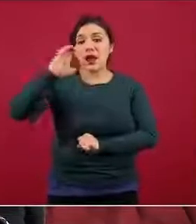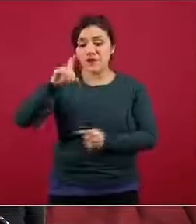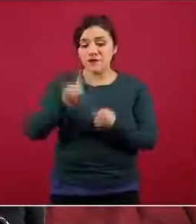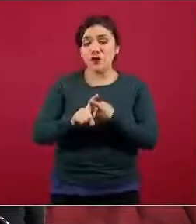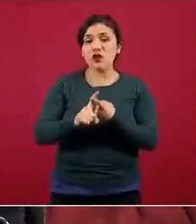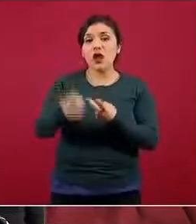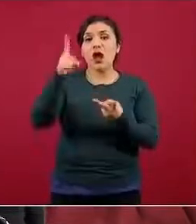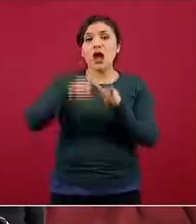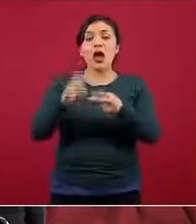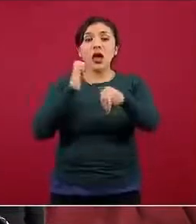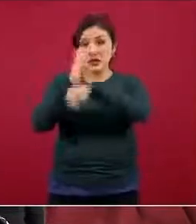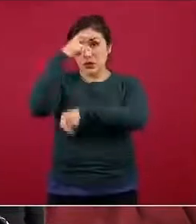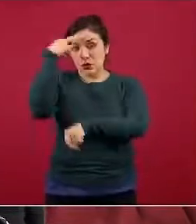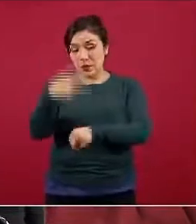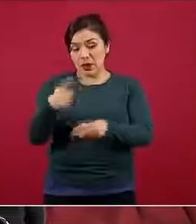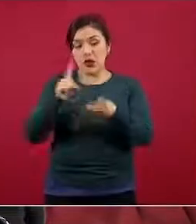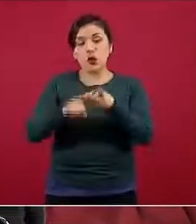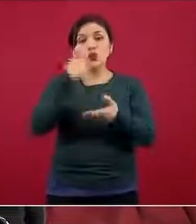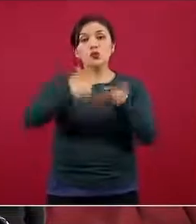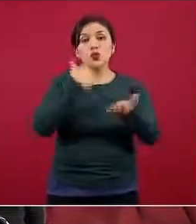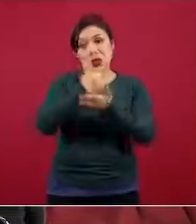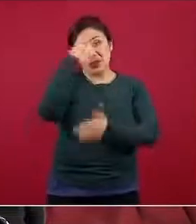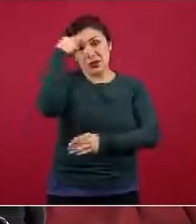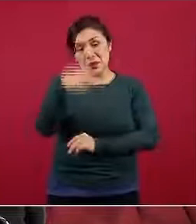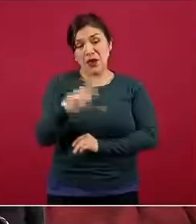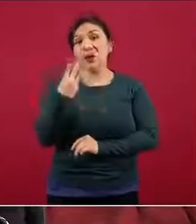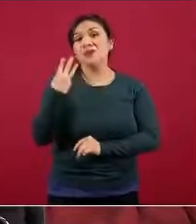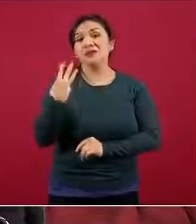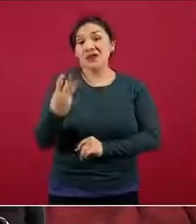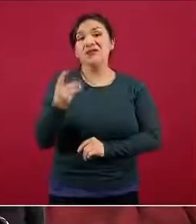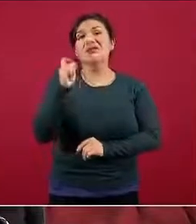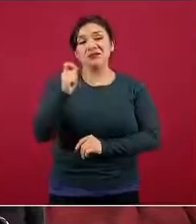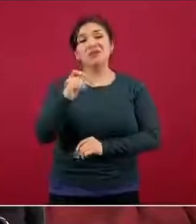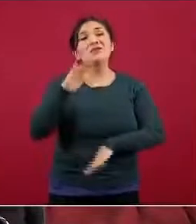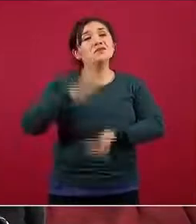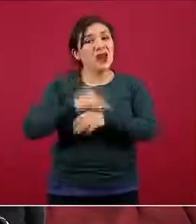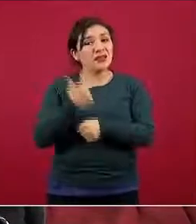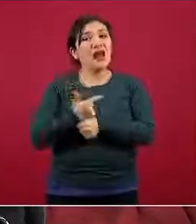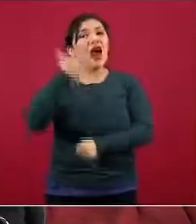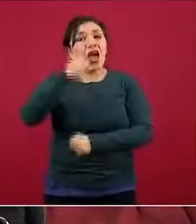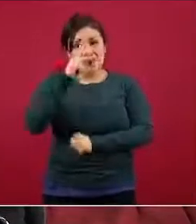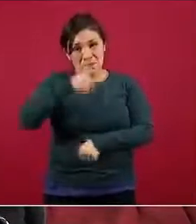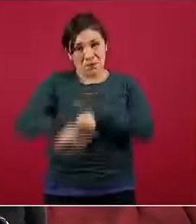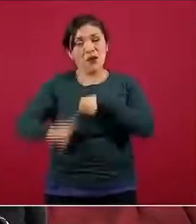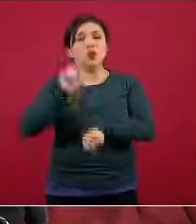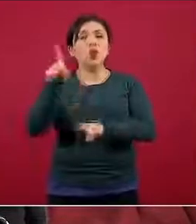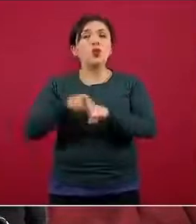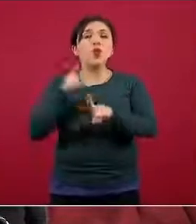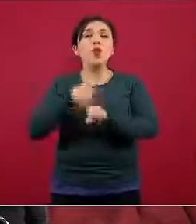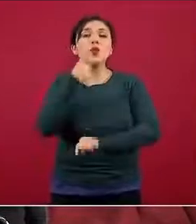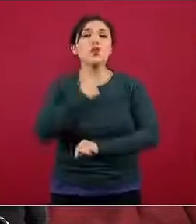California, Estado de México y Ciudad de México en el riesgo máximo, que es el rojo.